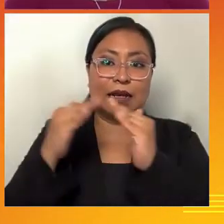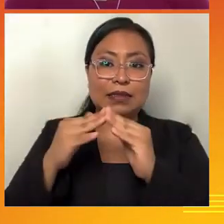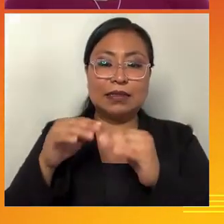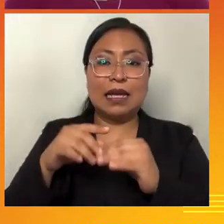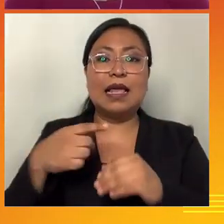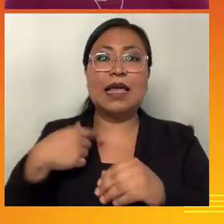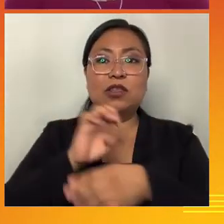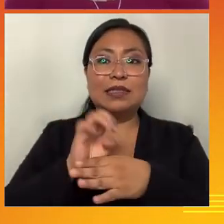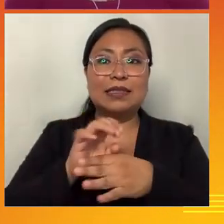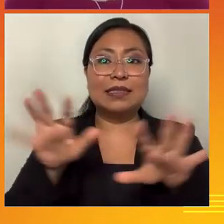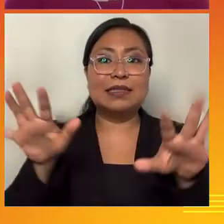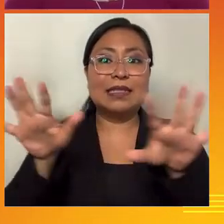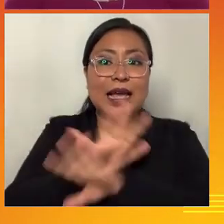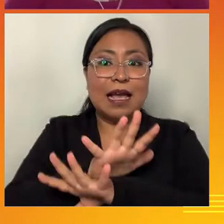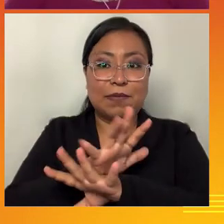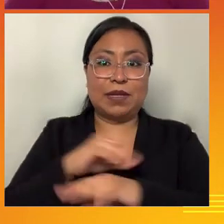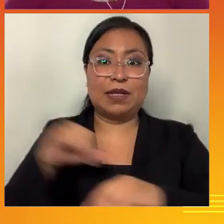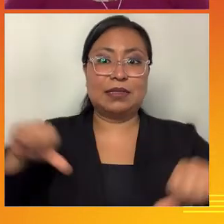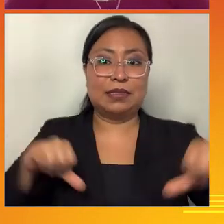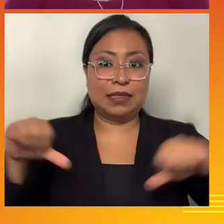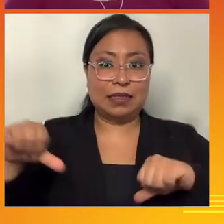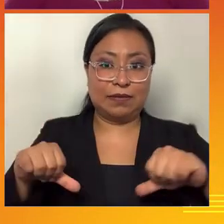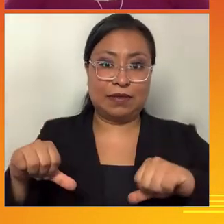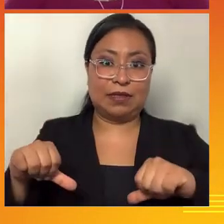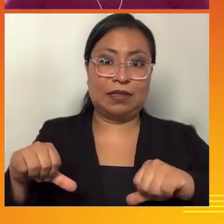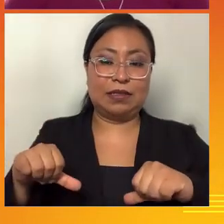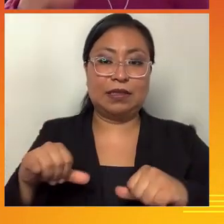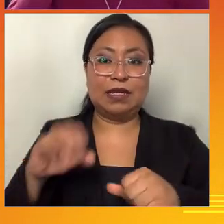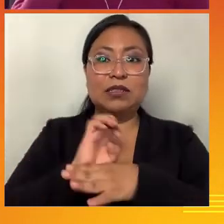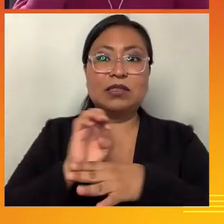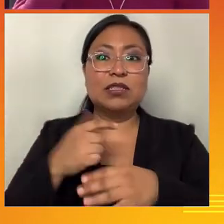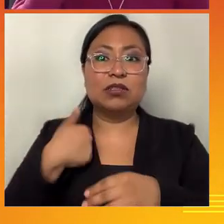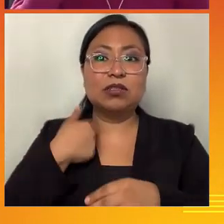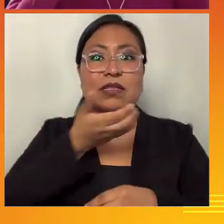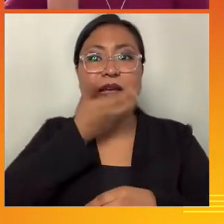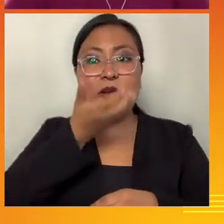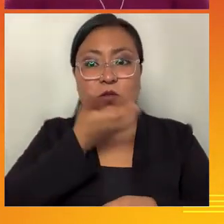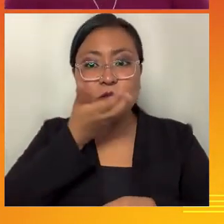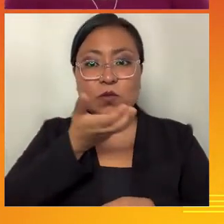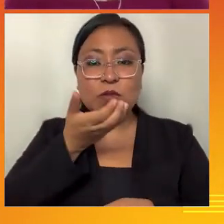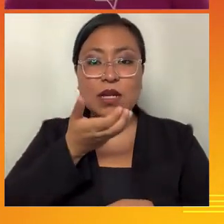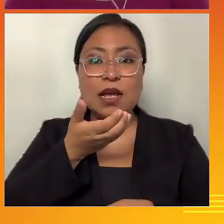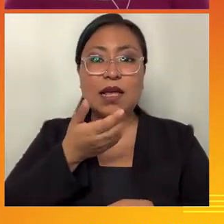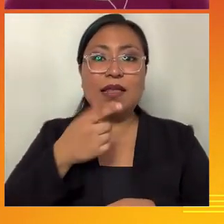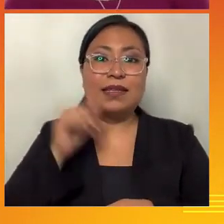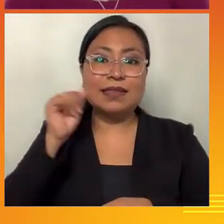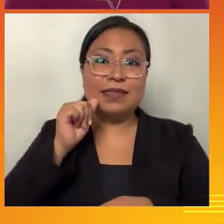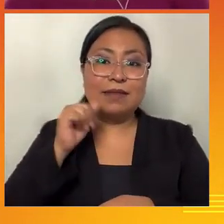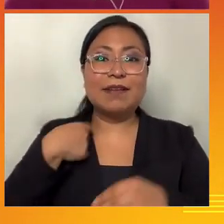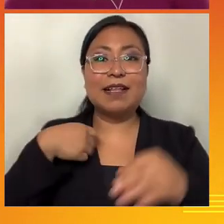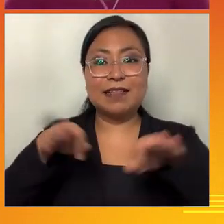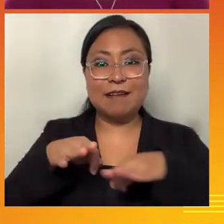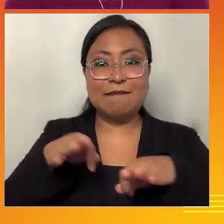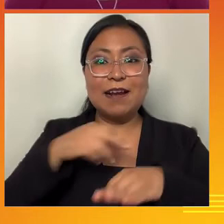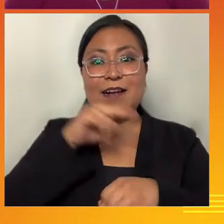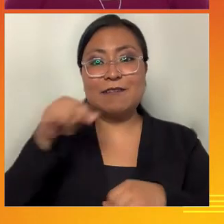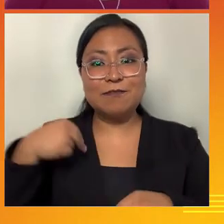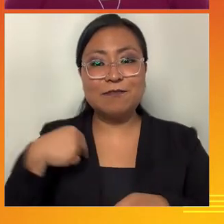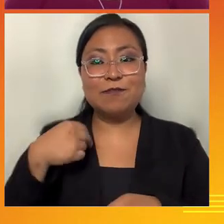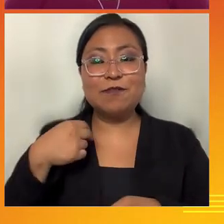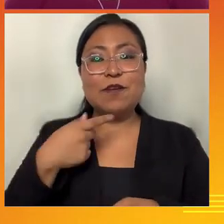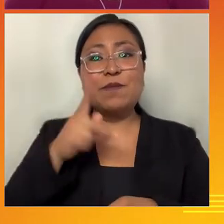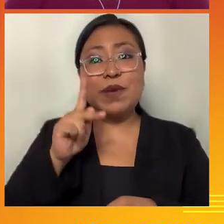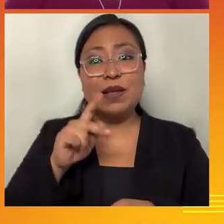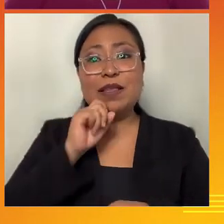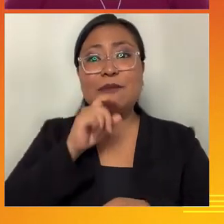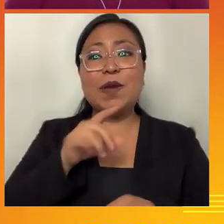que teníamos previamente o a las que estábamos acostumbrados y acostumbradas a trabajar, pero pues también a convivir